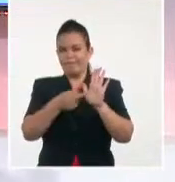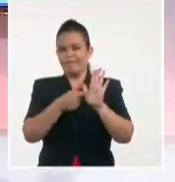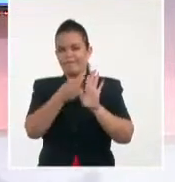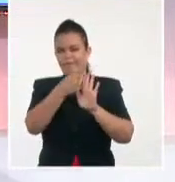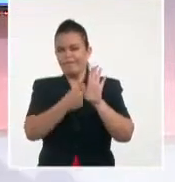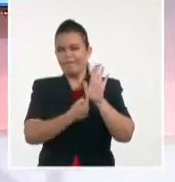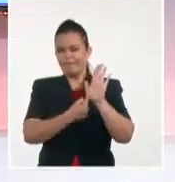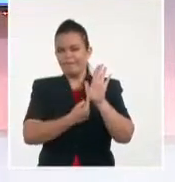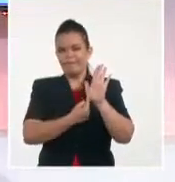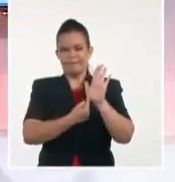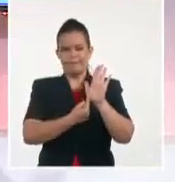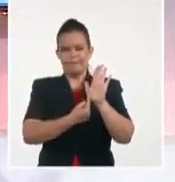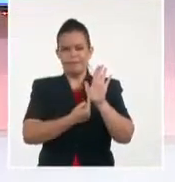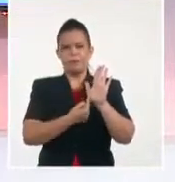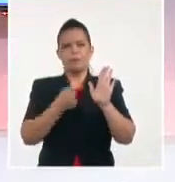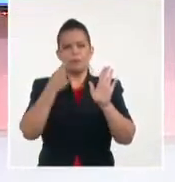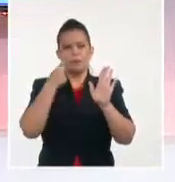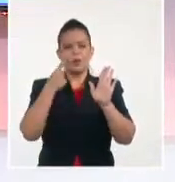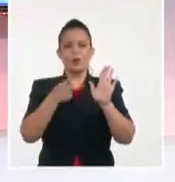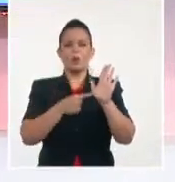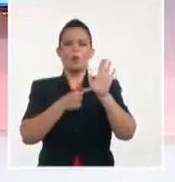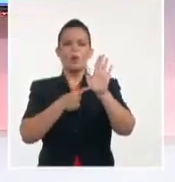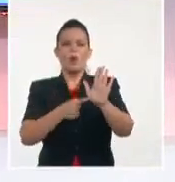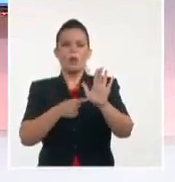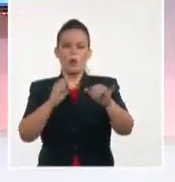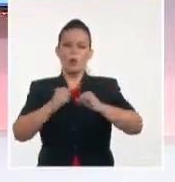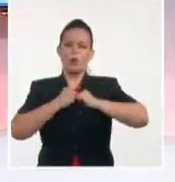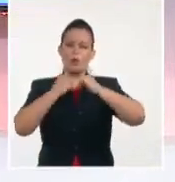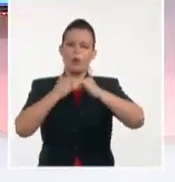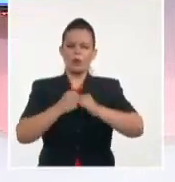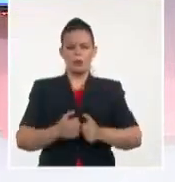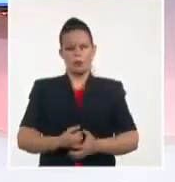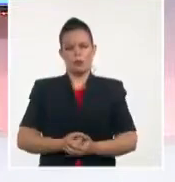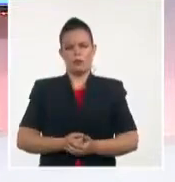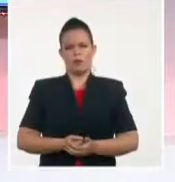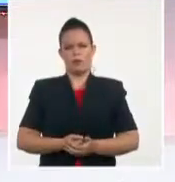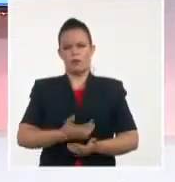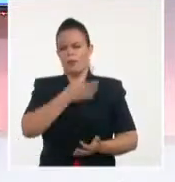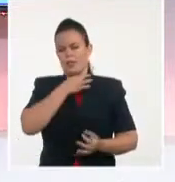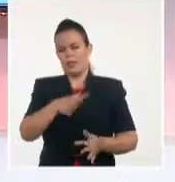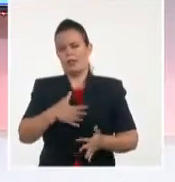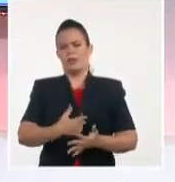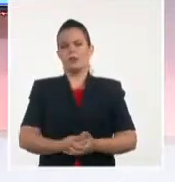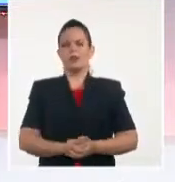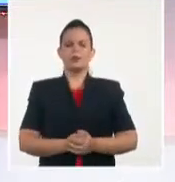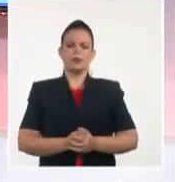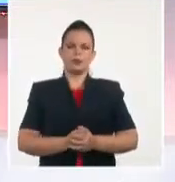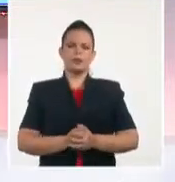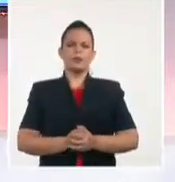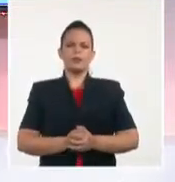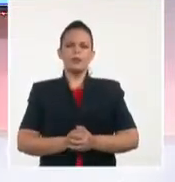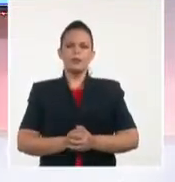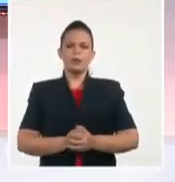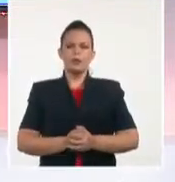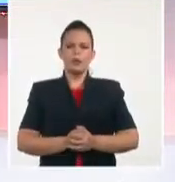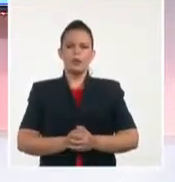todo dice de la intensidad que los haya. Por ejemplo, miren, le voy a poner un ejemplo sencillo. El año